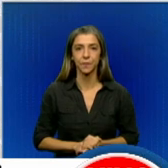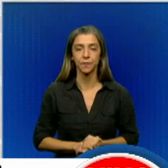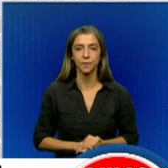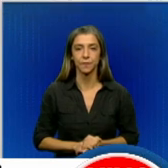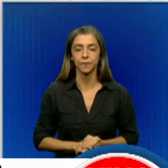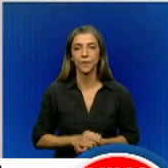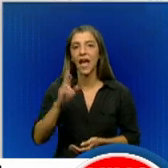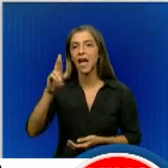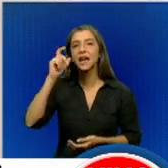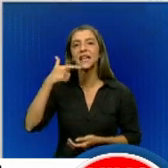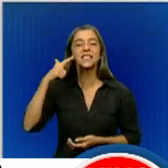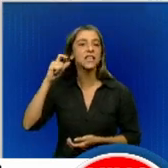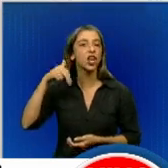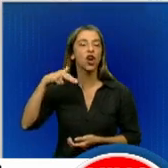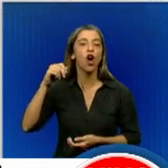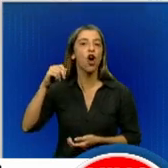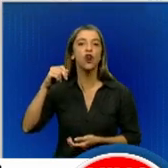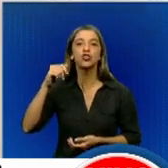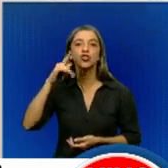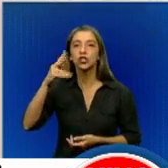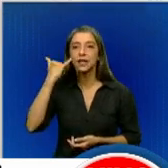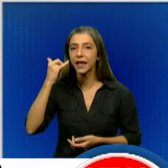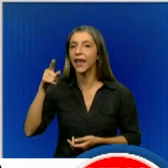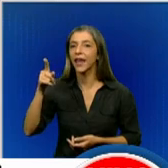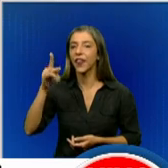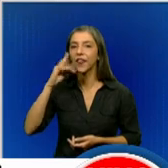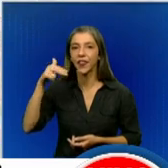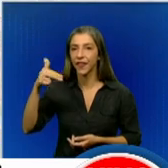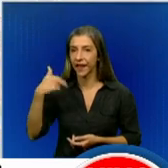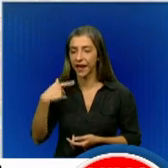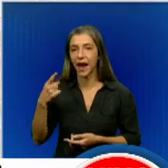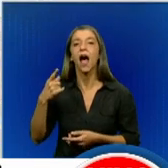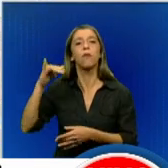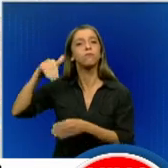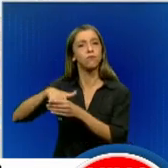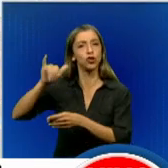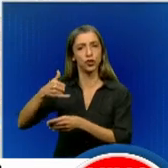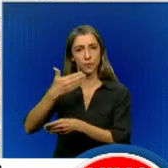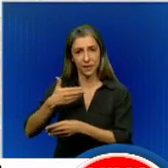recinos quitina afirmativo presidente moisés carolina